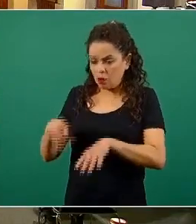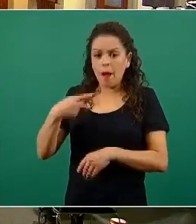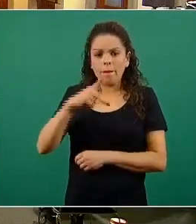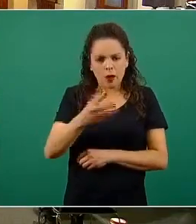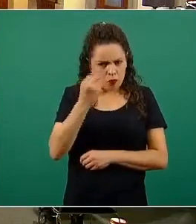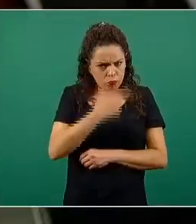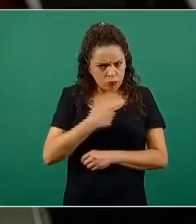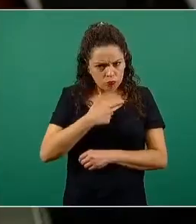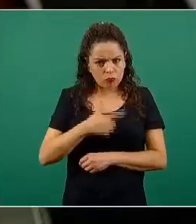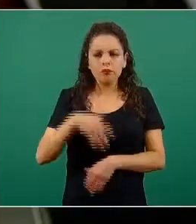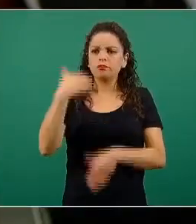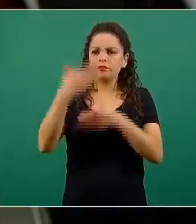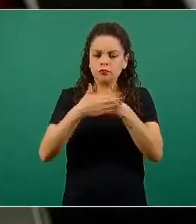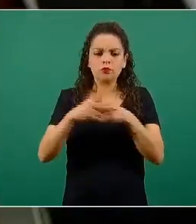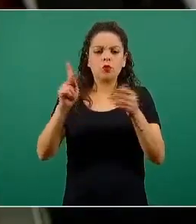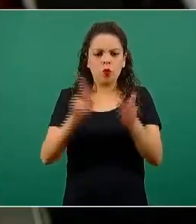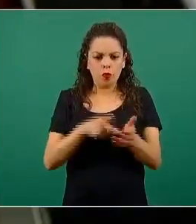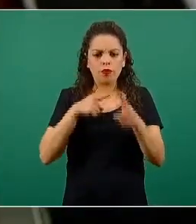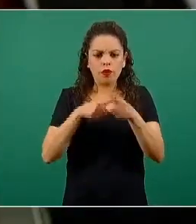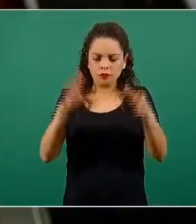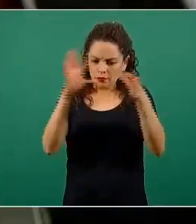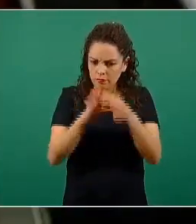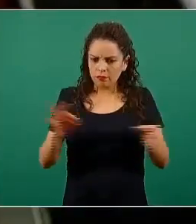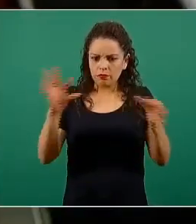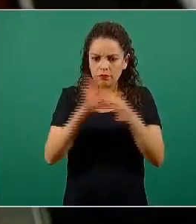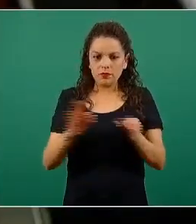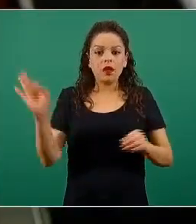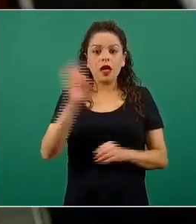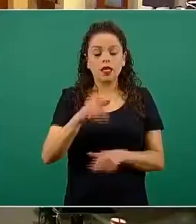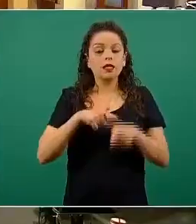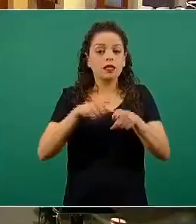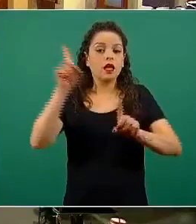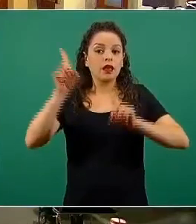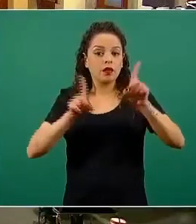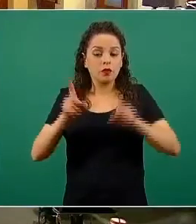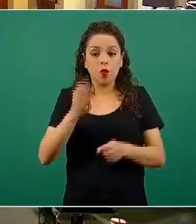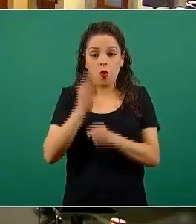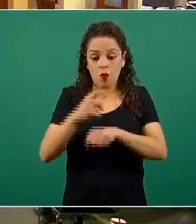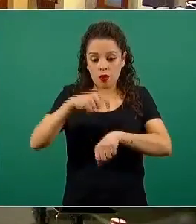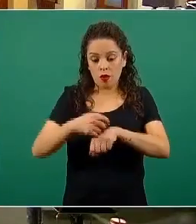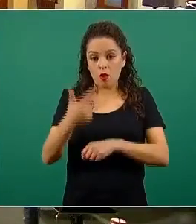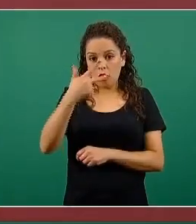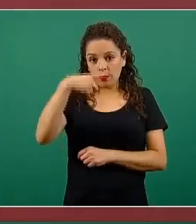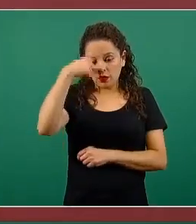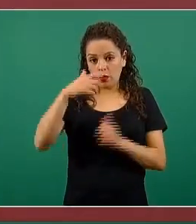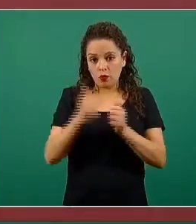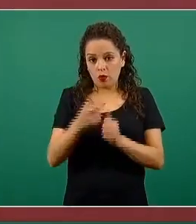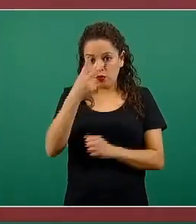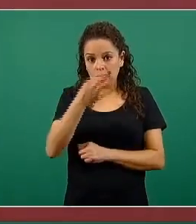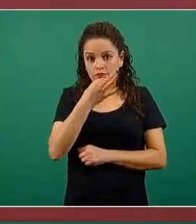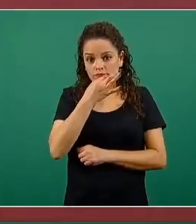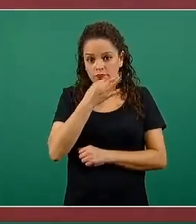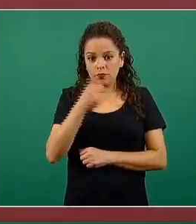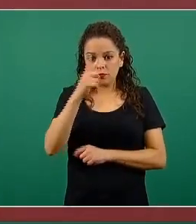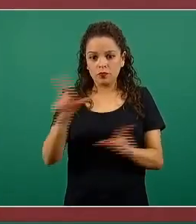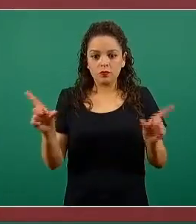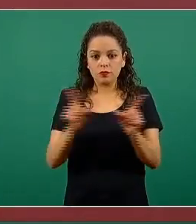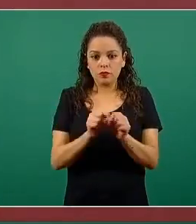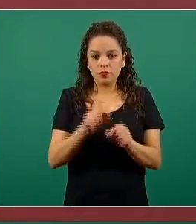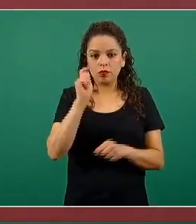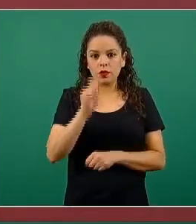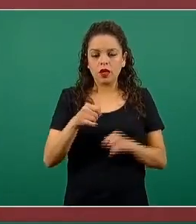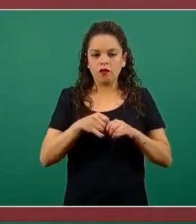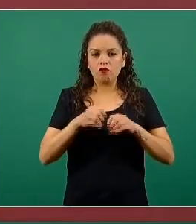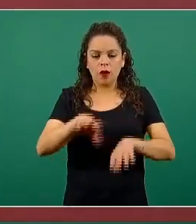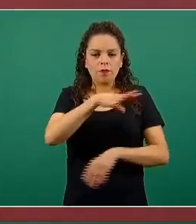ampliar tantas veces sea necesario o cualquier duda que persista. Hoy son ya las 20 horas con 2 minutos. Cierro nada más con un informe